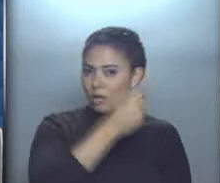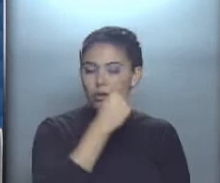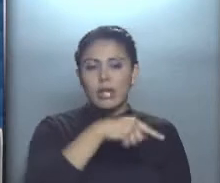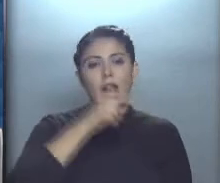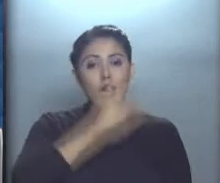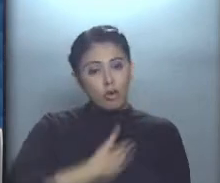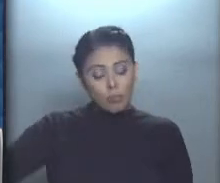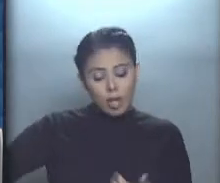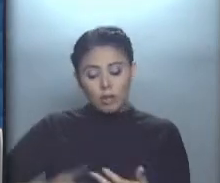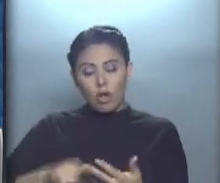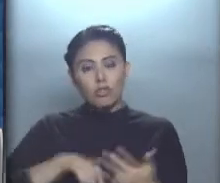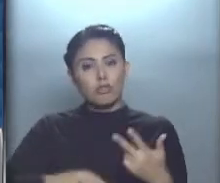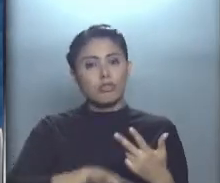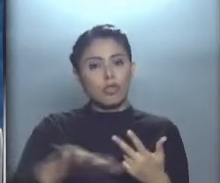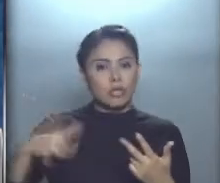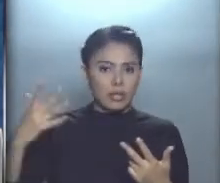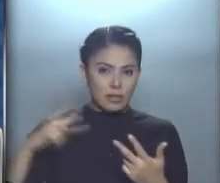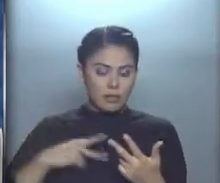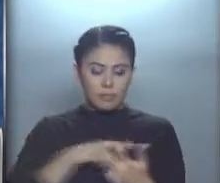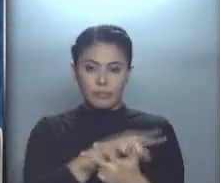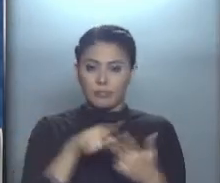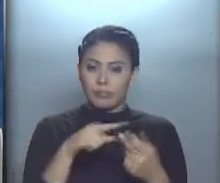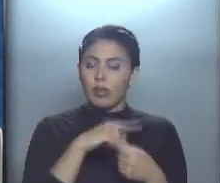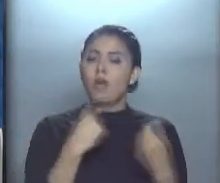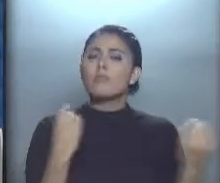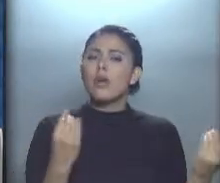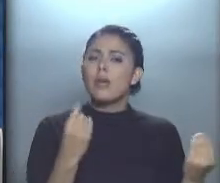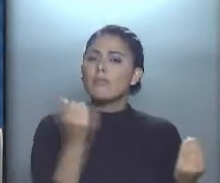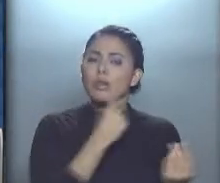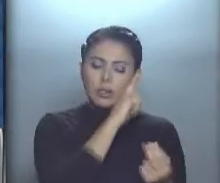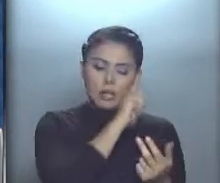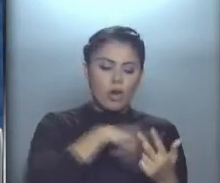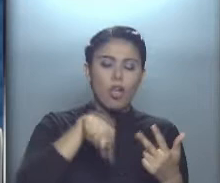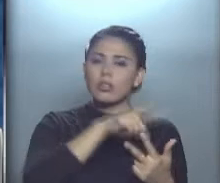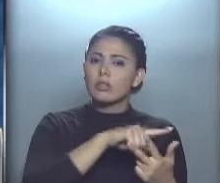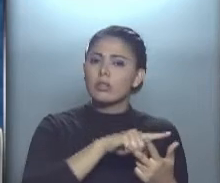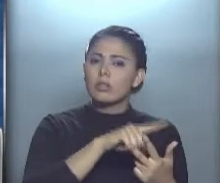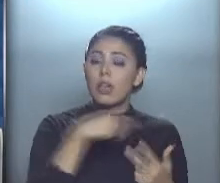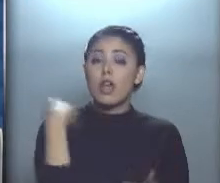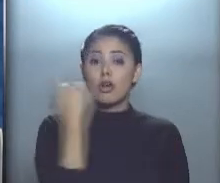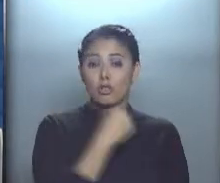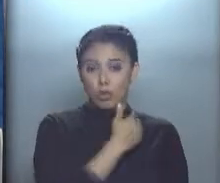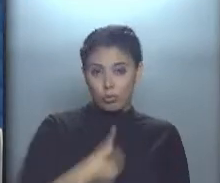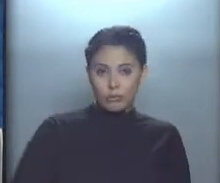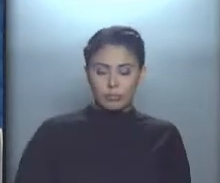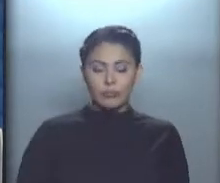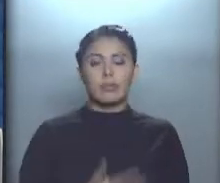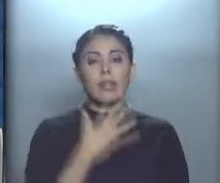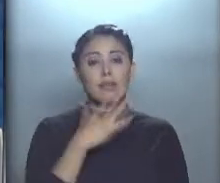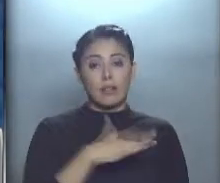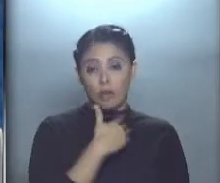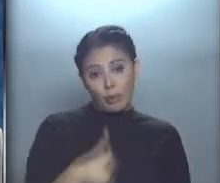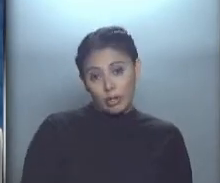el Estado y la sociedad civil, por una razón muy sencilla. Nosotros advertimos que el